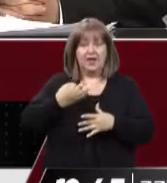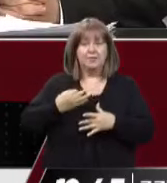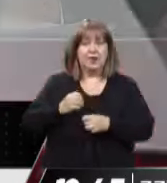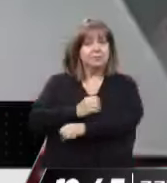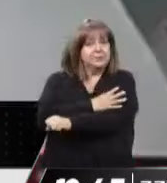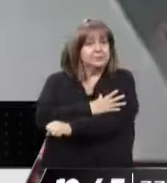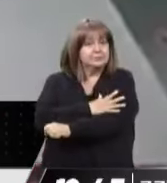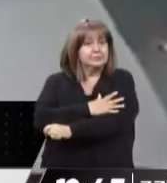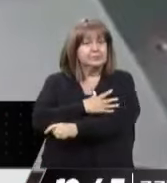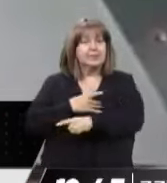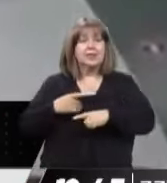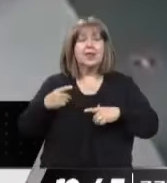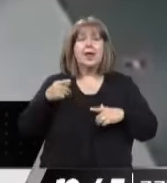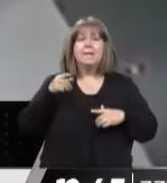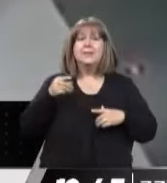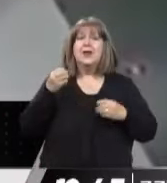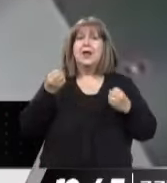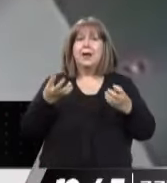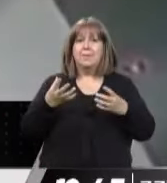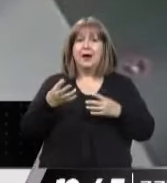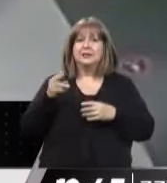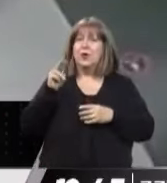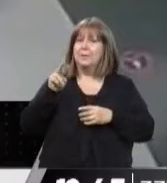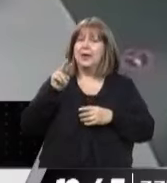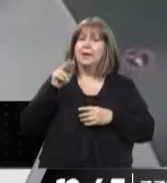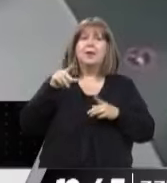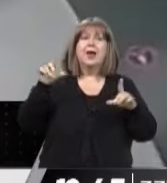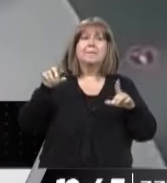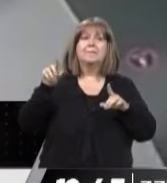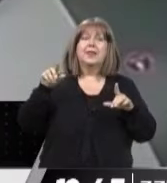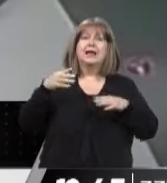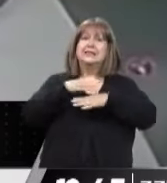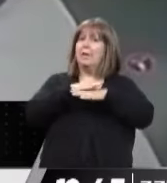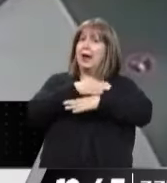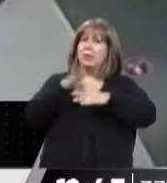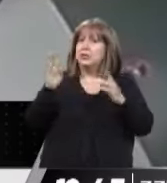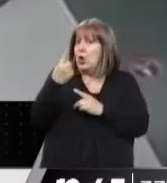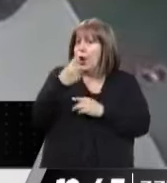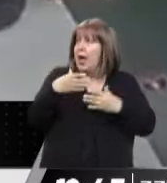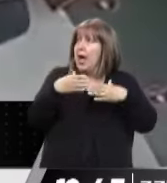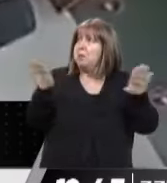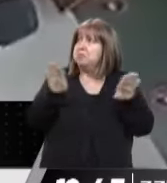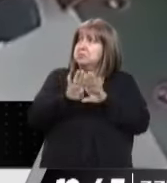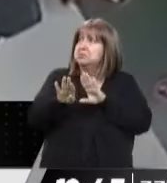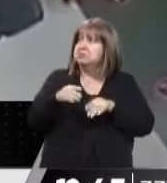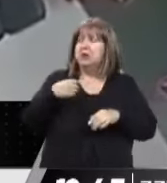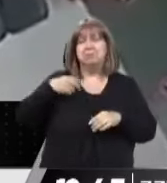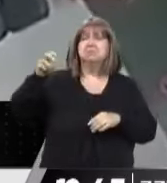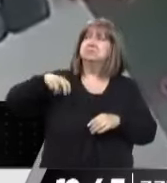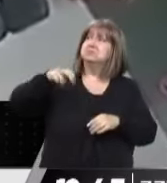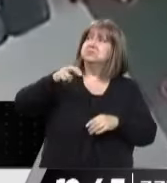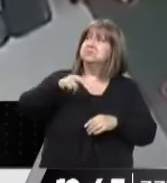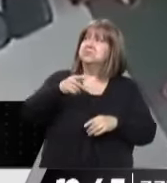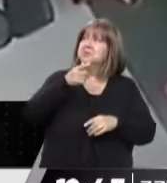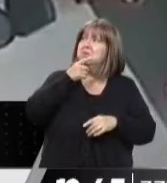poco extraño. No, claro. Pero miren lo que es esto. Sigámoslo. Se abren las puertas. Se abren las puertas, van a ver al guardia de seguridad, que es